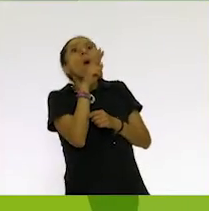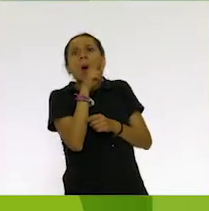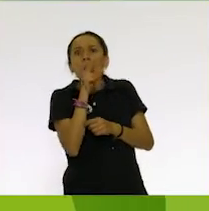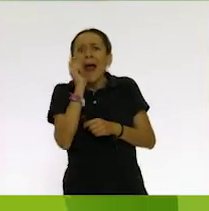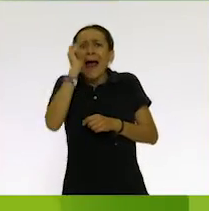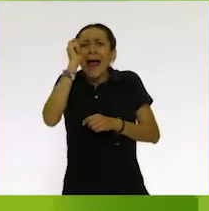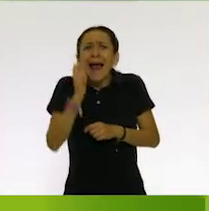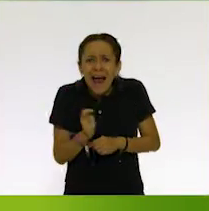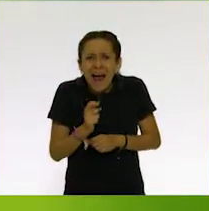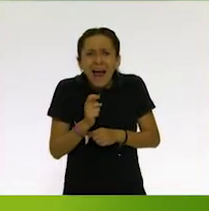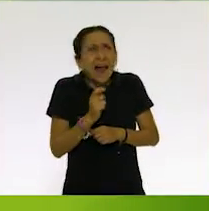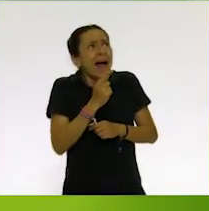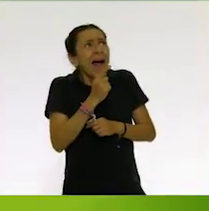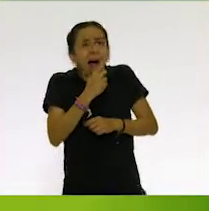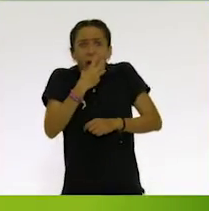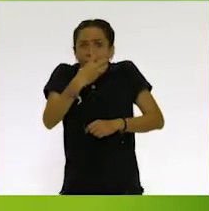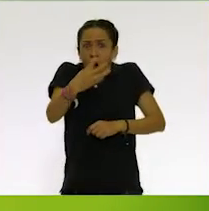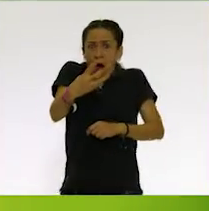oso.